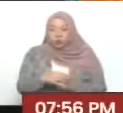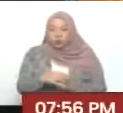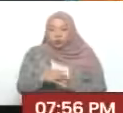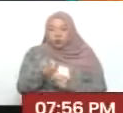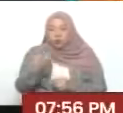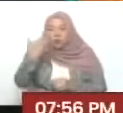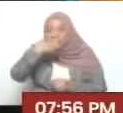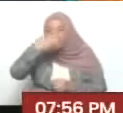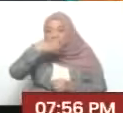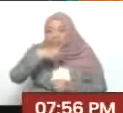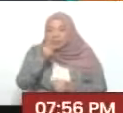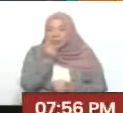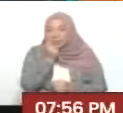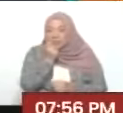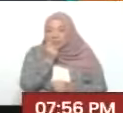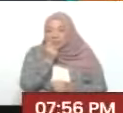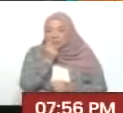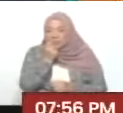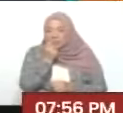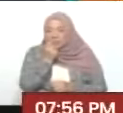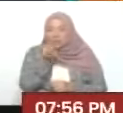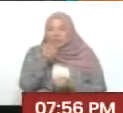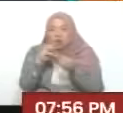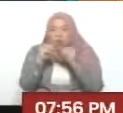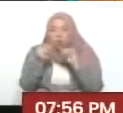manzana, jengibre.